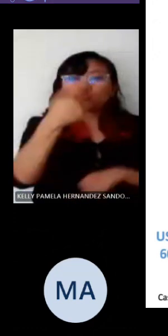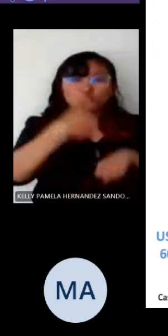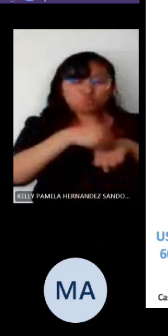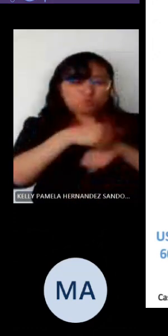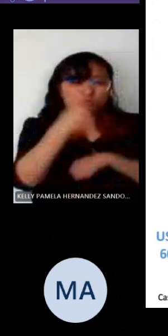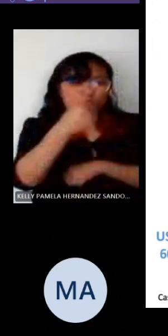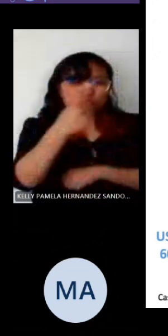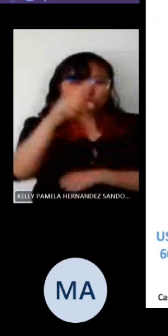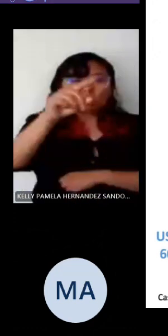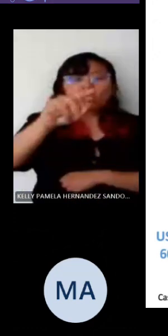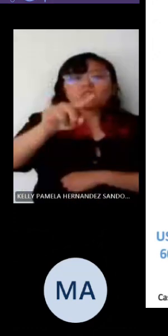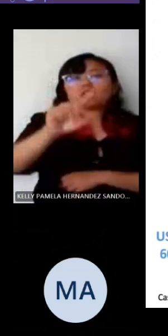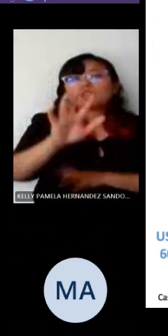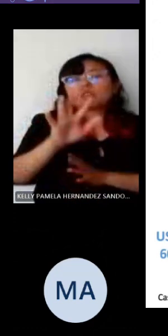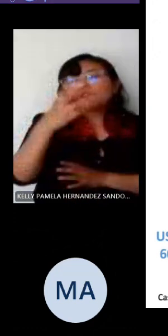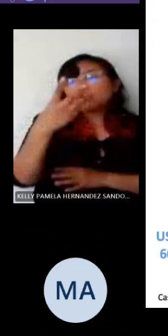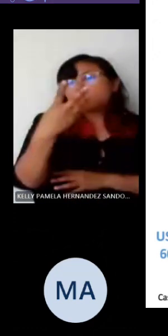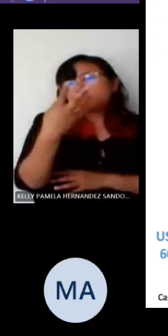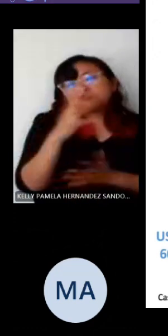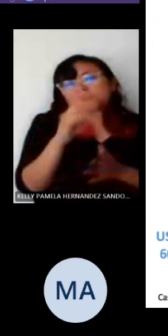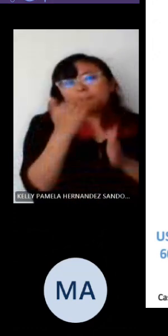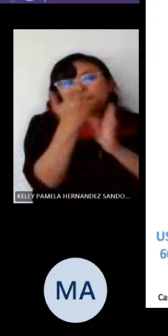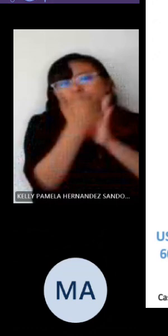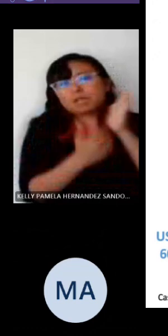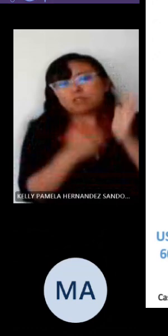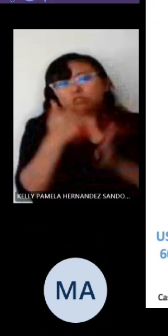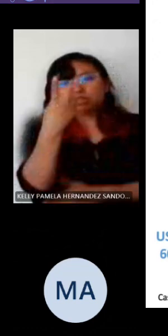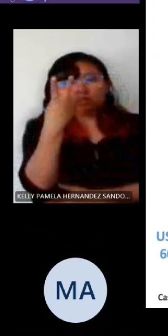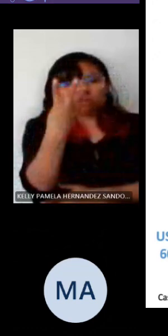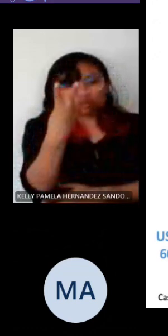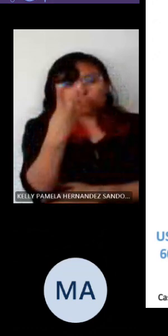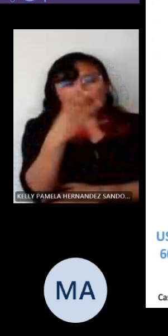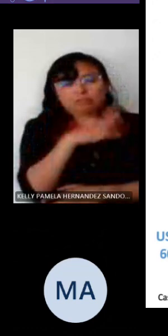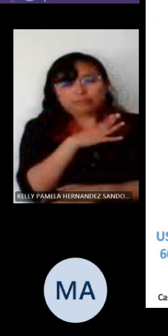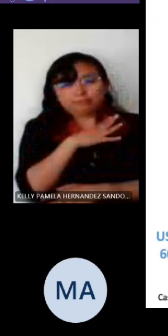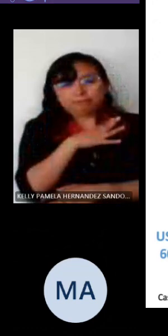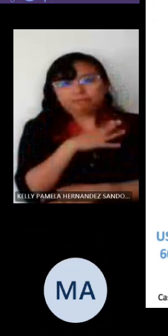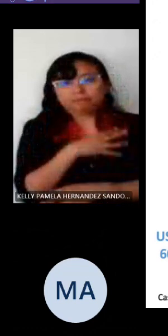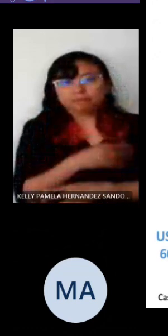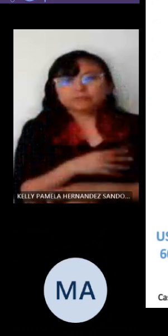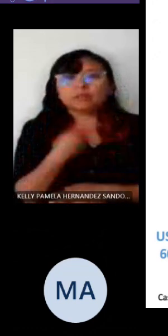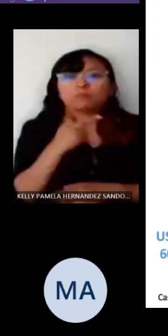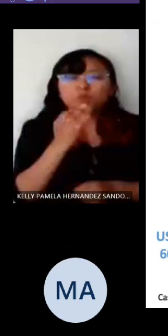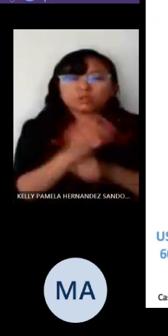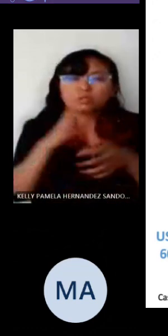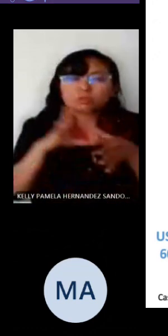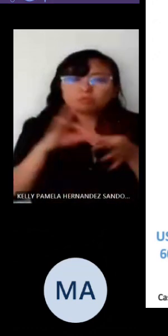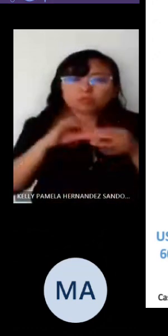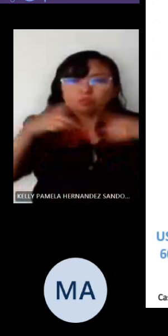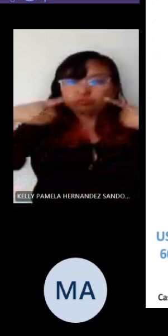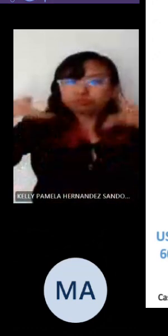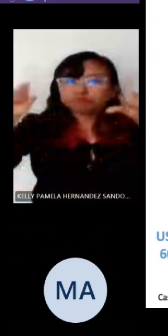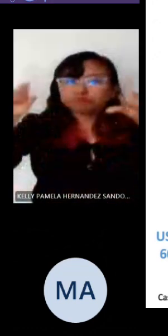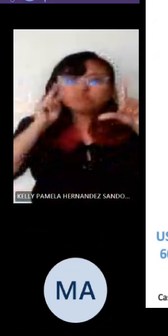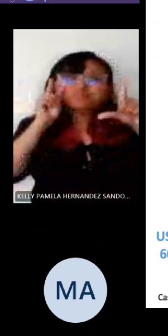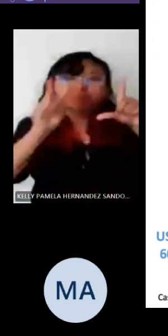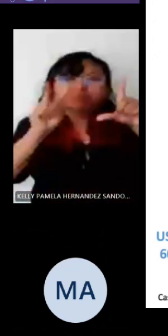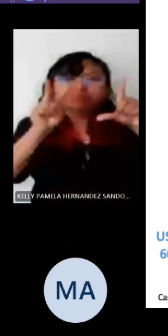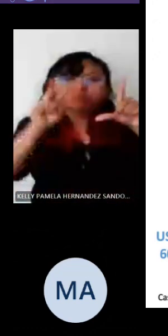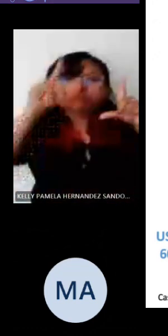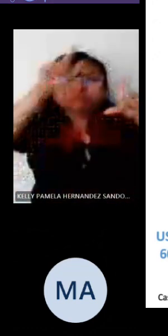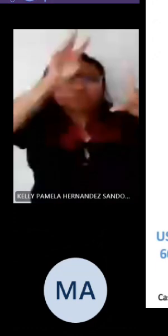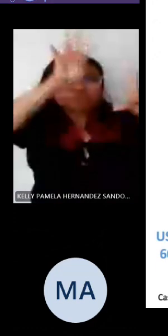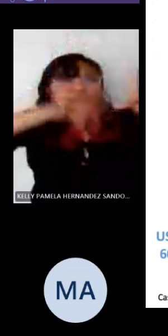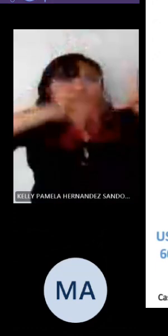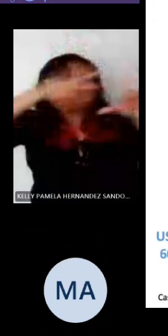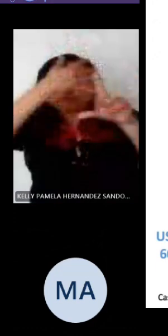se va a tratar de un Usher tipo 3. Sin embargo, lo que quiero explicarles en esta imagen es que les estoy poniendo una tabla en donde